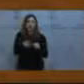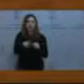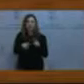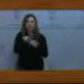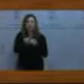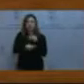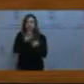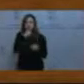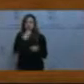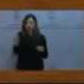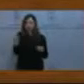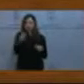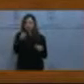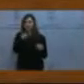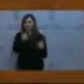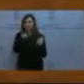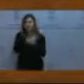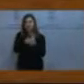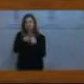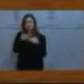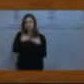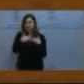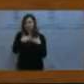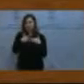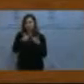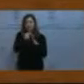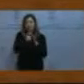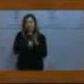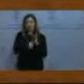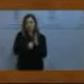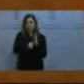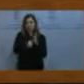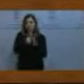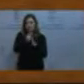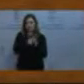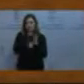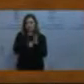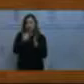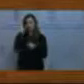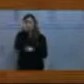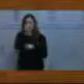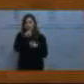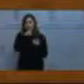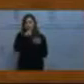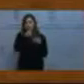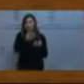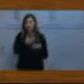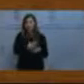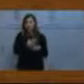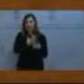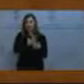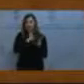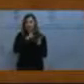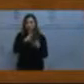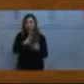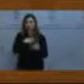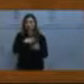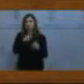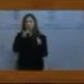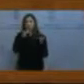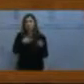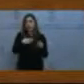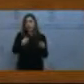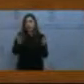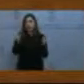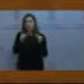Y los criterios que planteó la sindicatura, pudo usted compartirlos o no, pero, hombre, no pueden diseñarlos a la primera de cambio. Y